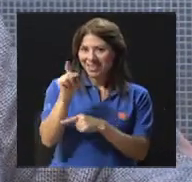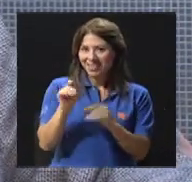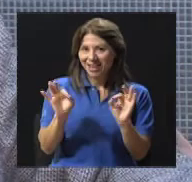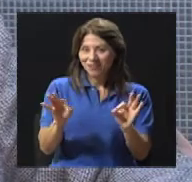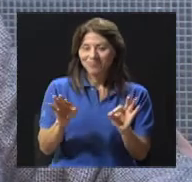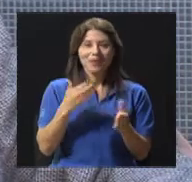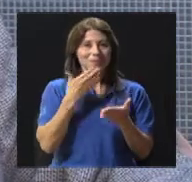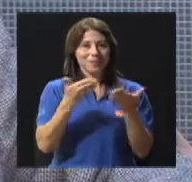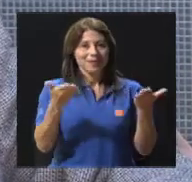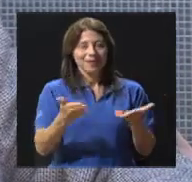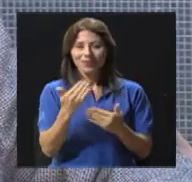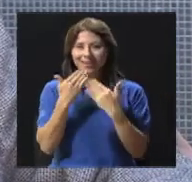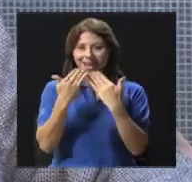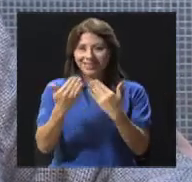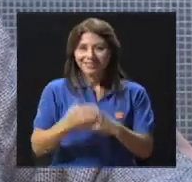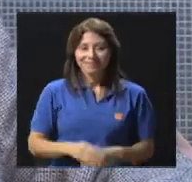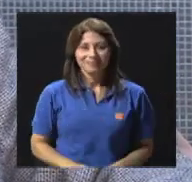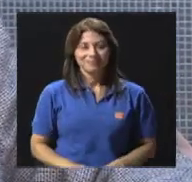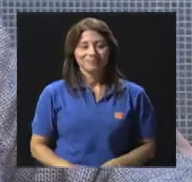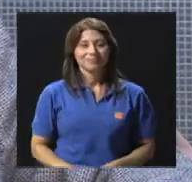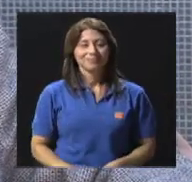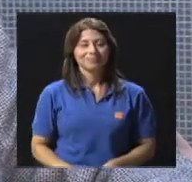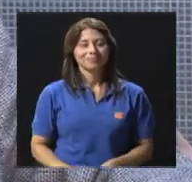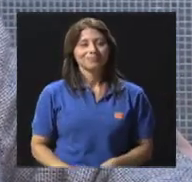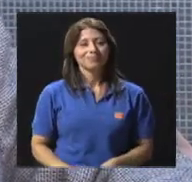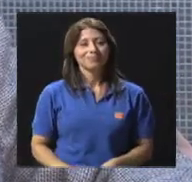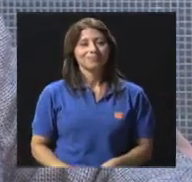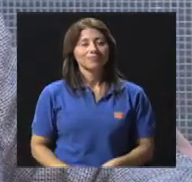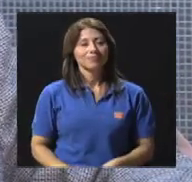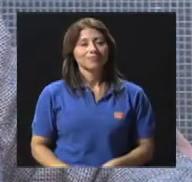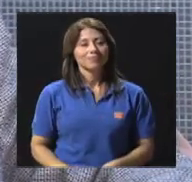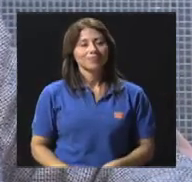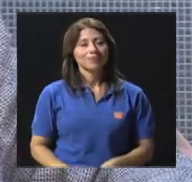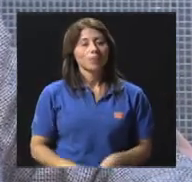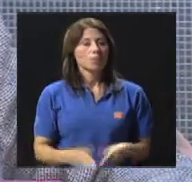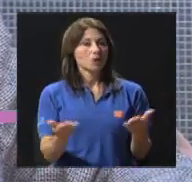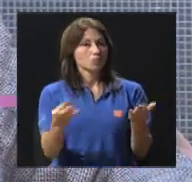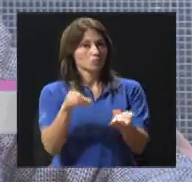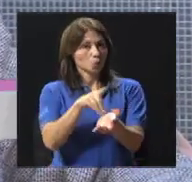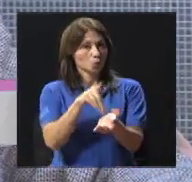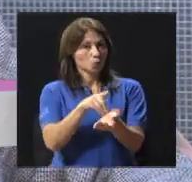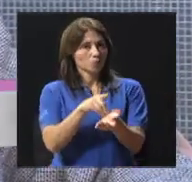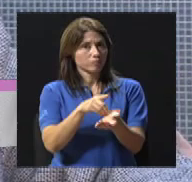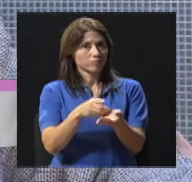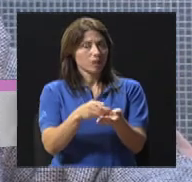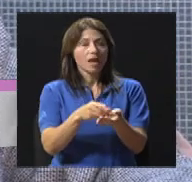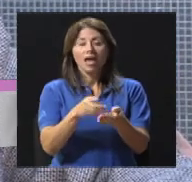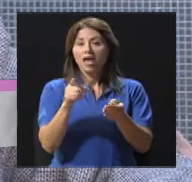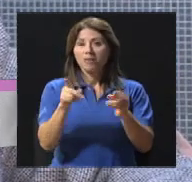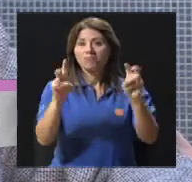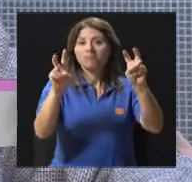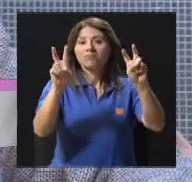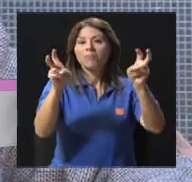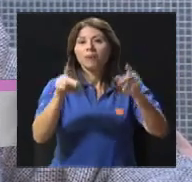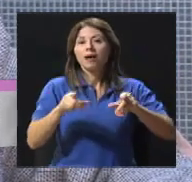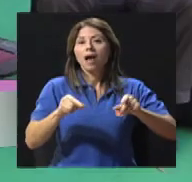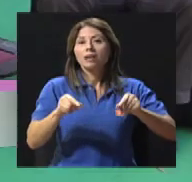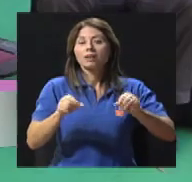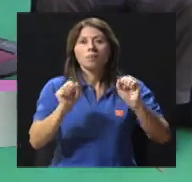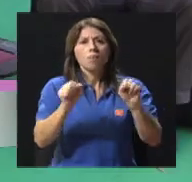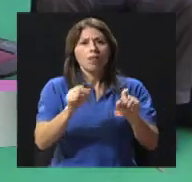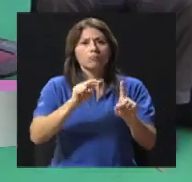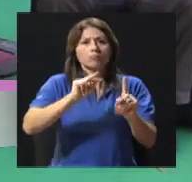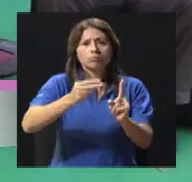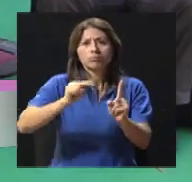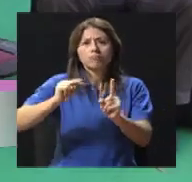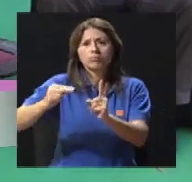Muy buenas, ¿qué tal? ¿Cómo están? Bienvenido. Gracias. Doctor, en términos pues, de cáncer se puede abarcar muchas aristas,